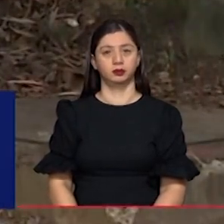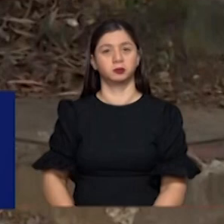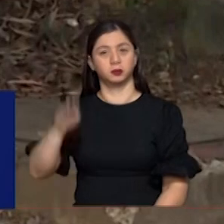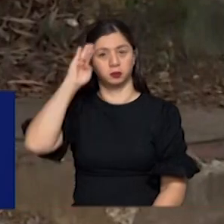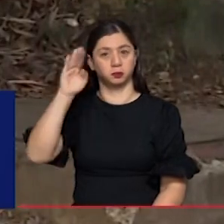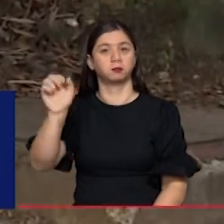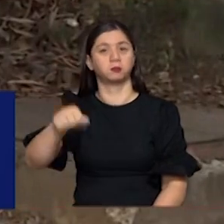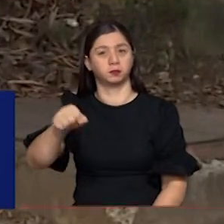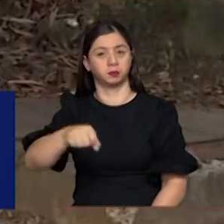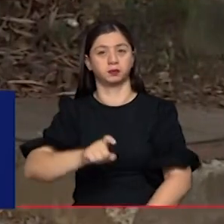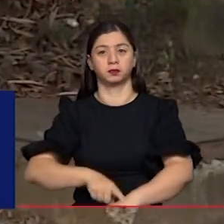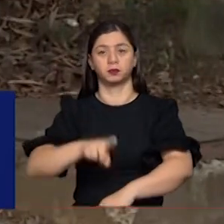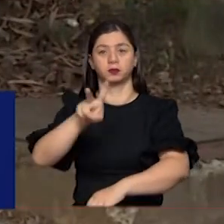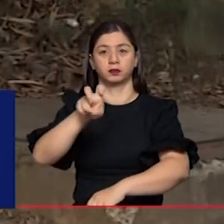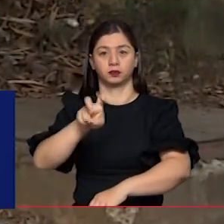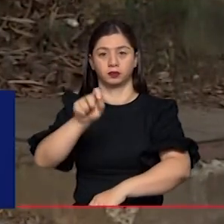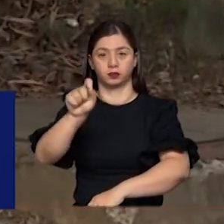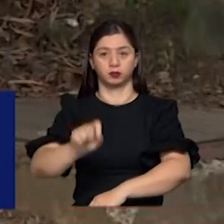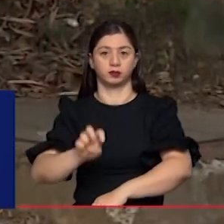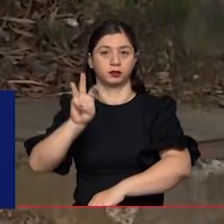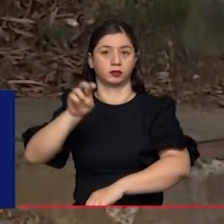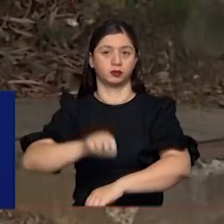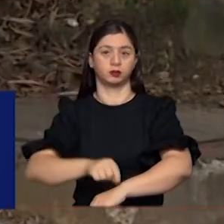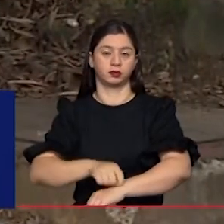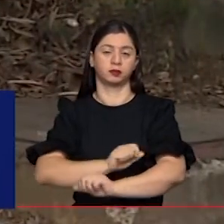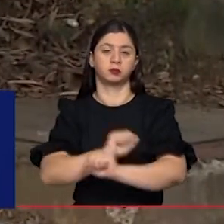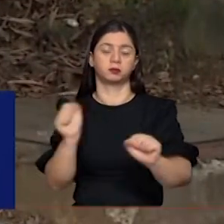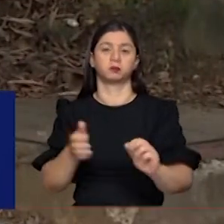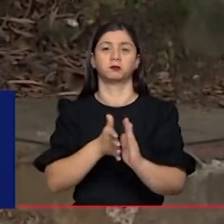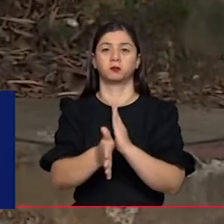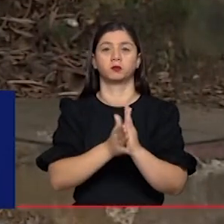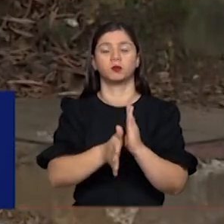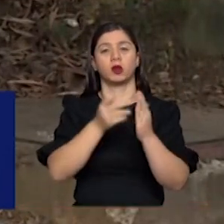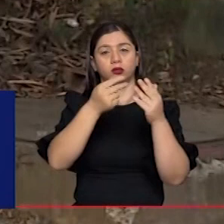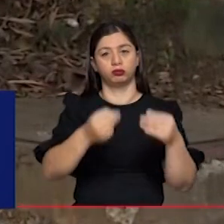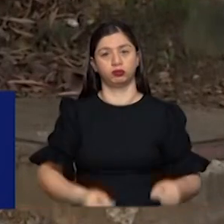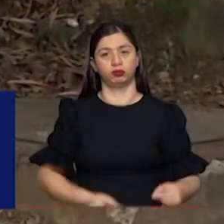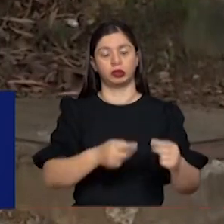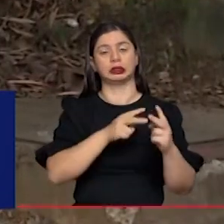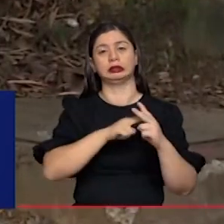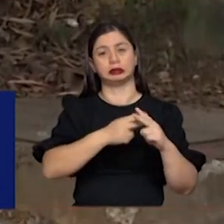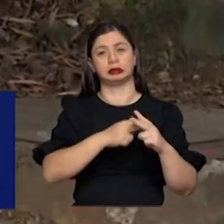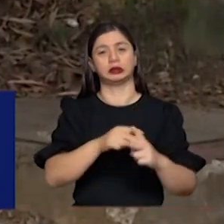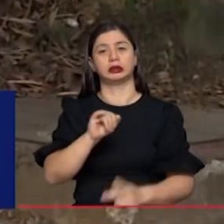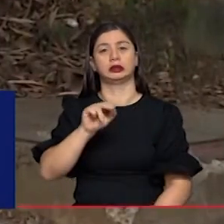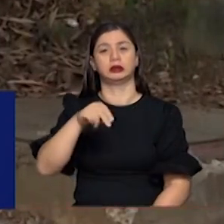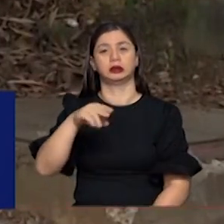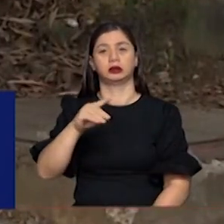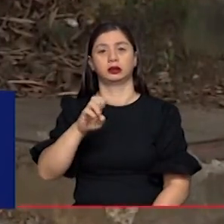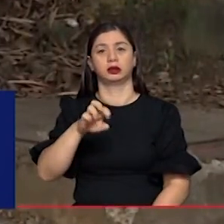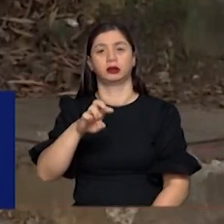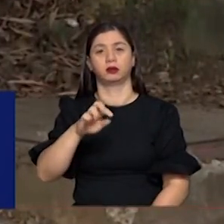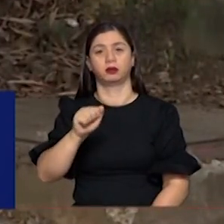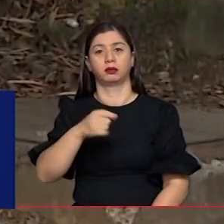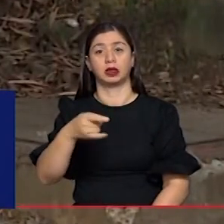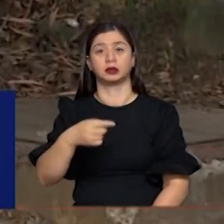Hola Gigi, sí señora, 7 y 13 de la mañana. Mire, es un informe técnico presentado por Indepaz de 23 páginas. En